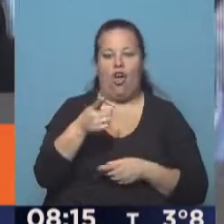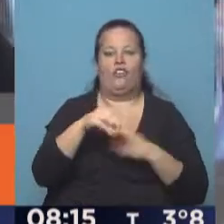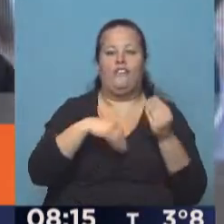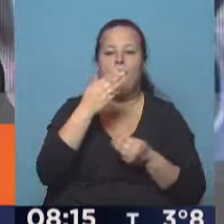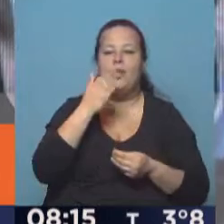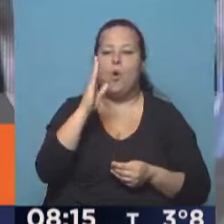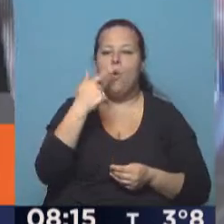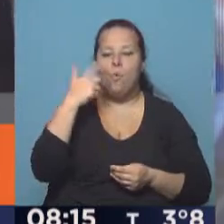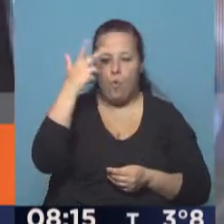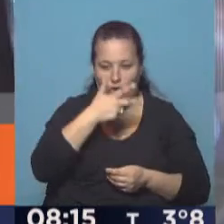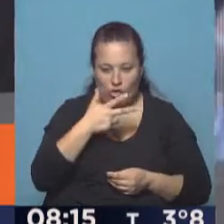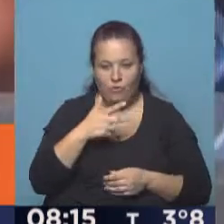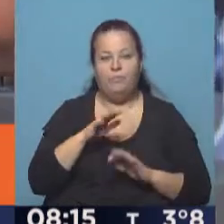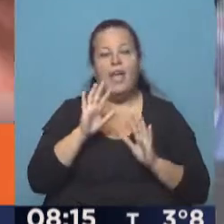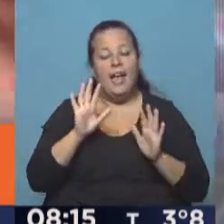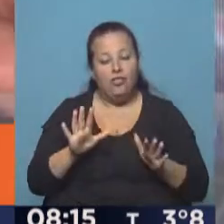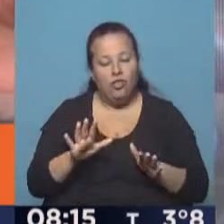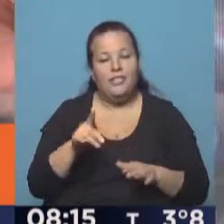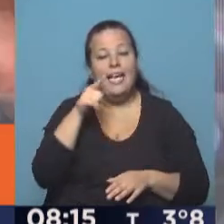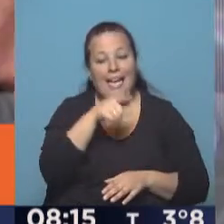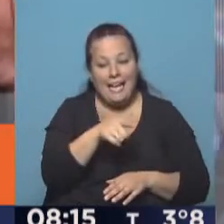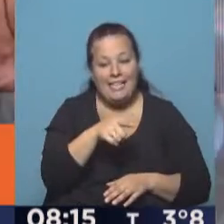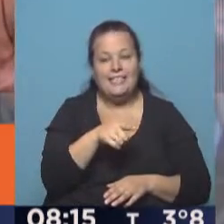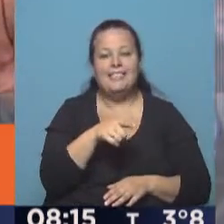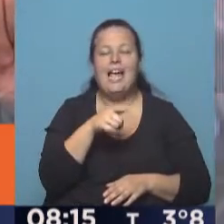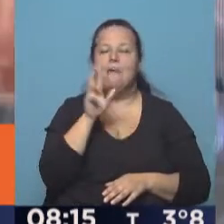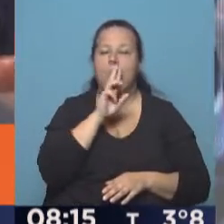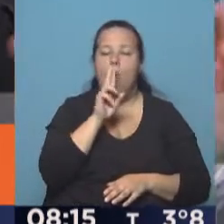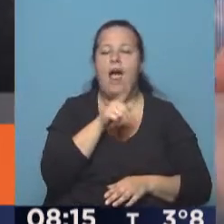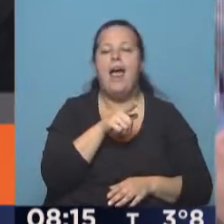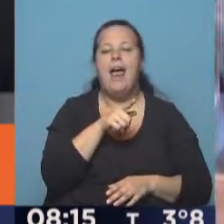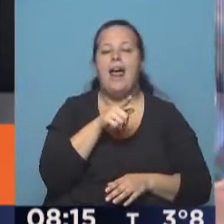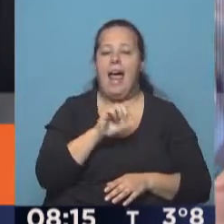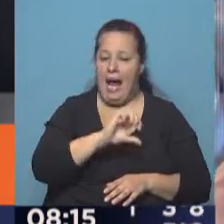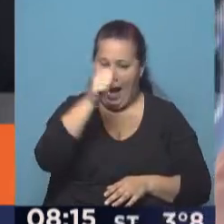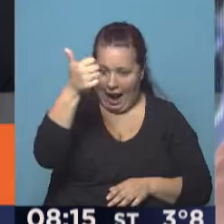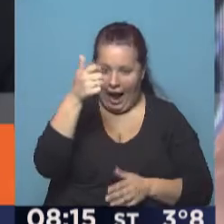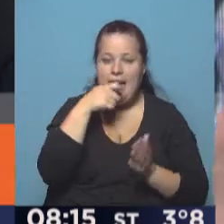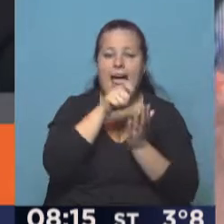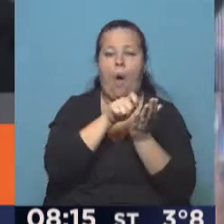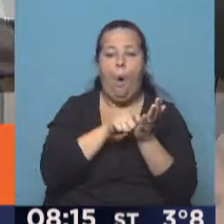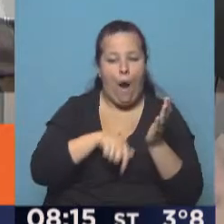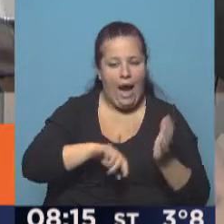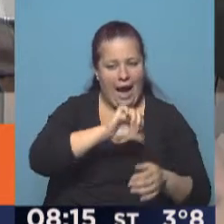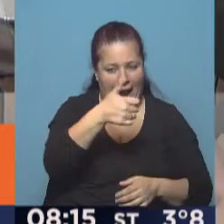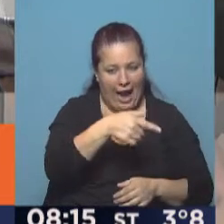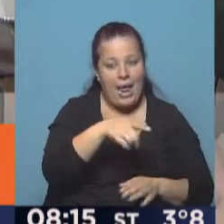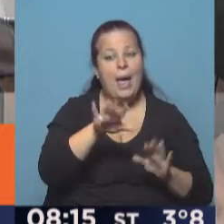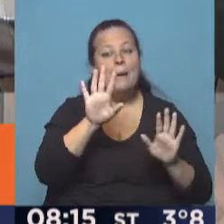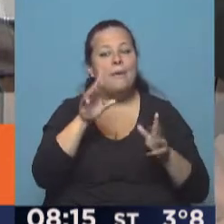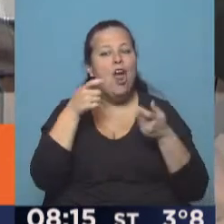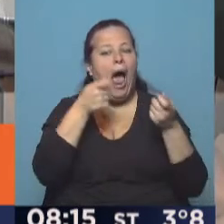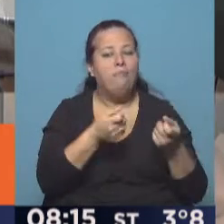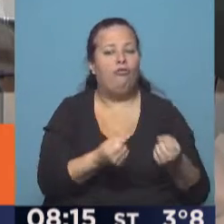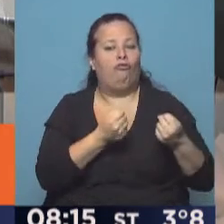Bush. Entonces, ella está ganando en las encuestas en este momento, pero el apoyo no